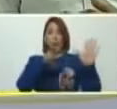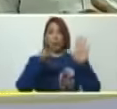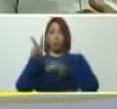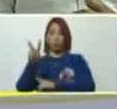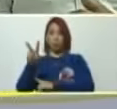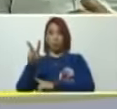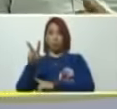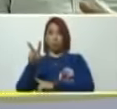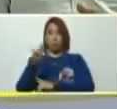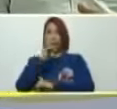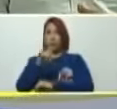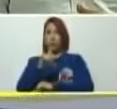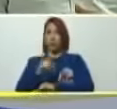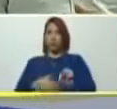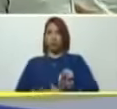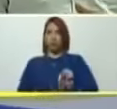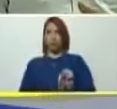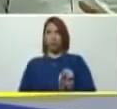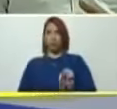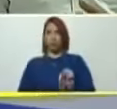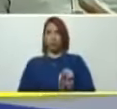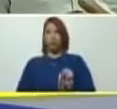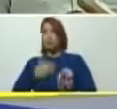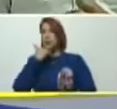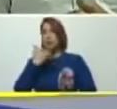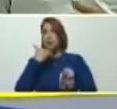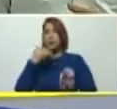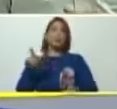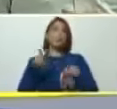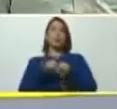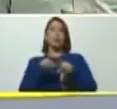1.272 reportes, casi igual